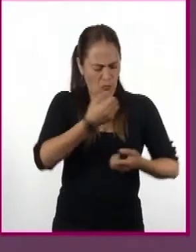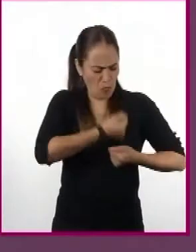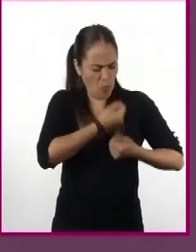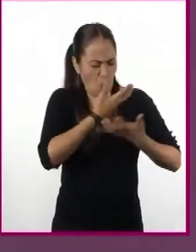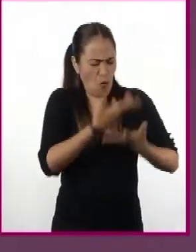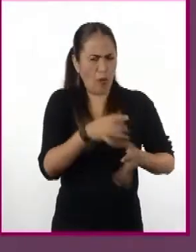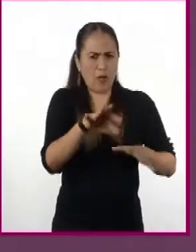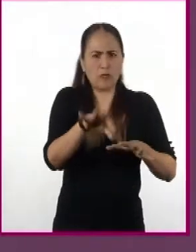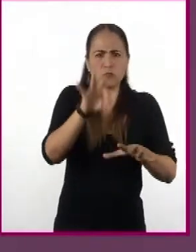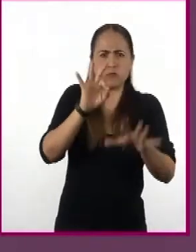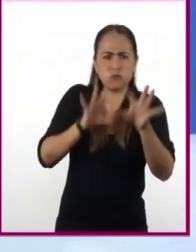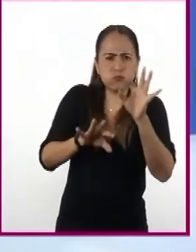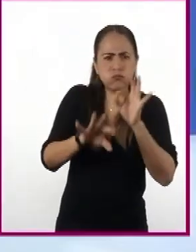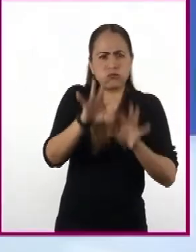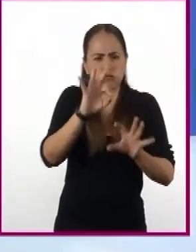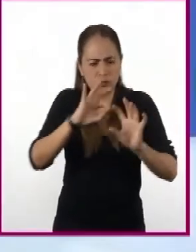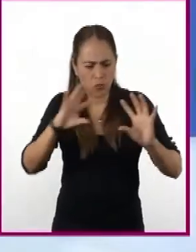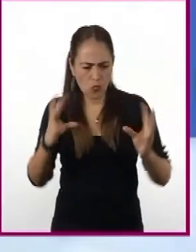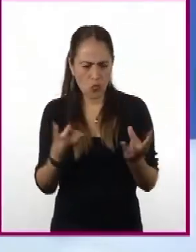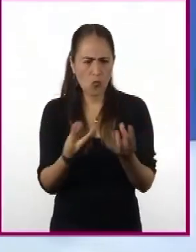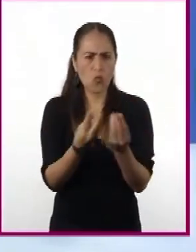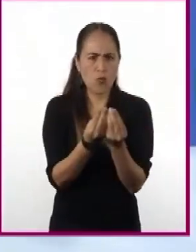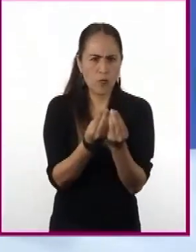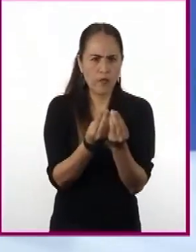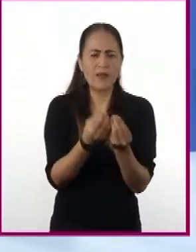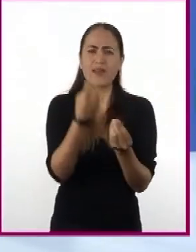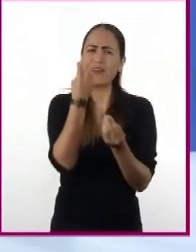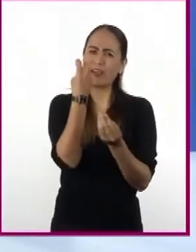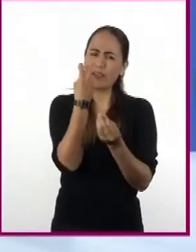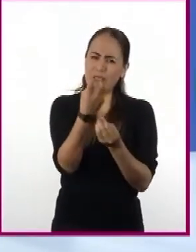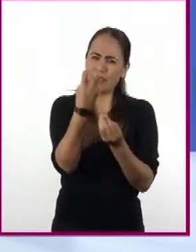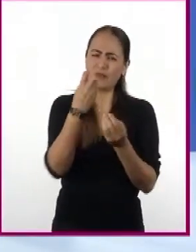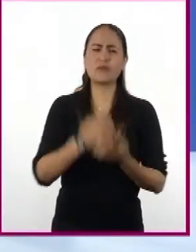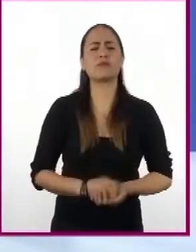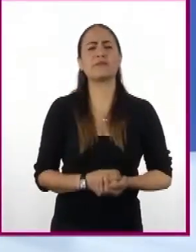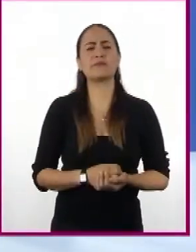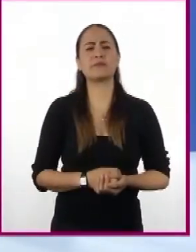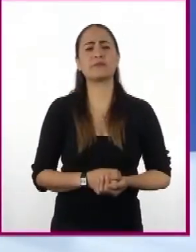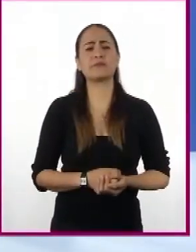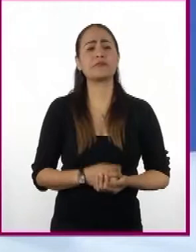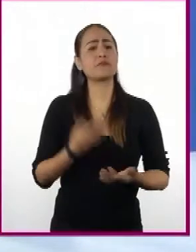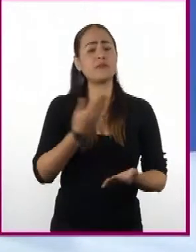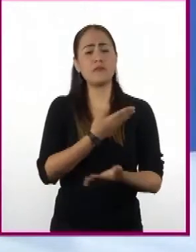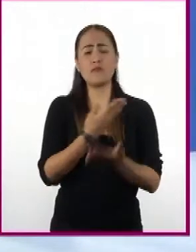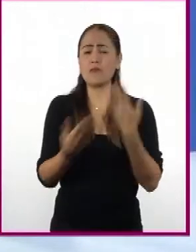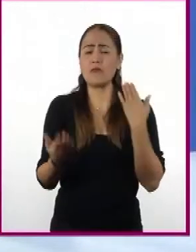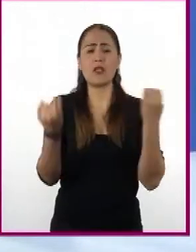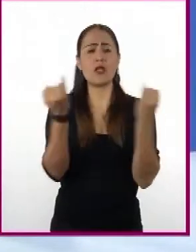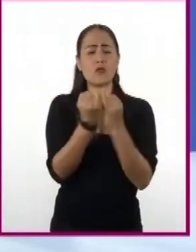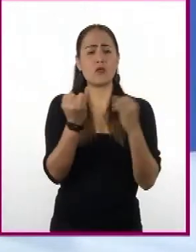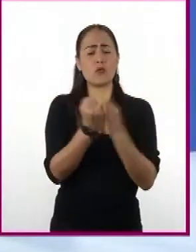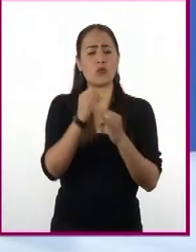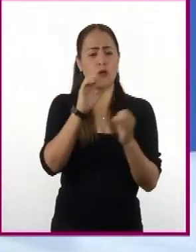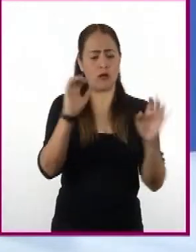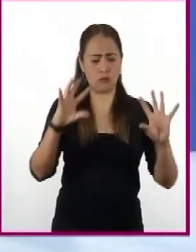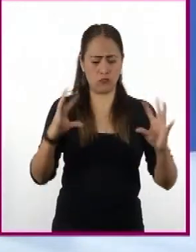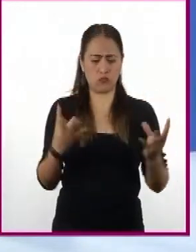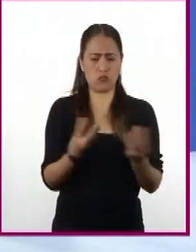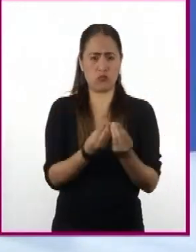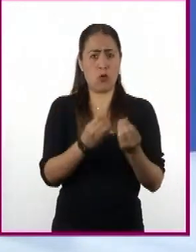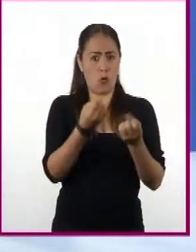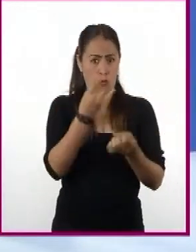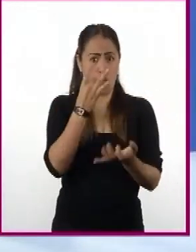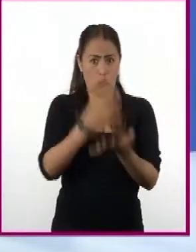poemas. Obviamente, se trata de una metáfora y actualmente las antologías reúnen no solo